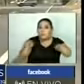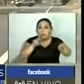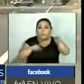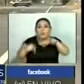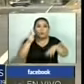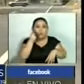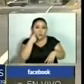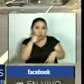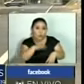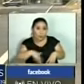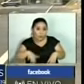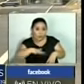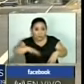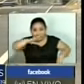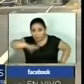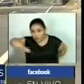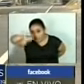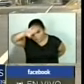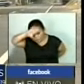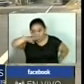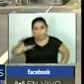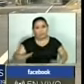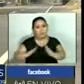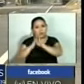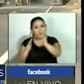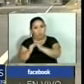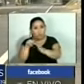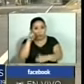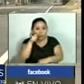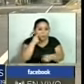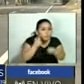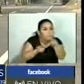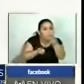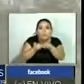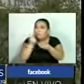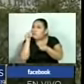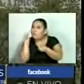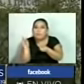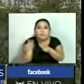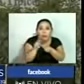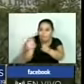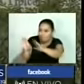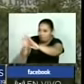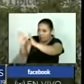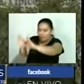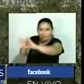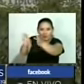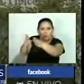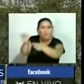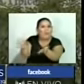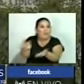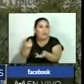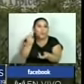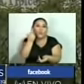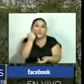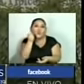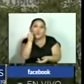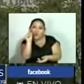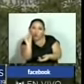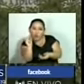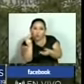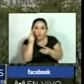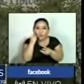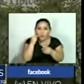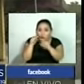del departamento de Cuscatlán y San Vicente, usted encontraría puertas abiertas, un sinfín de ventas de dulces